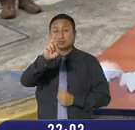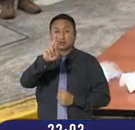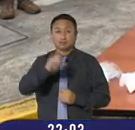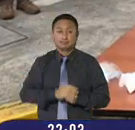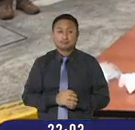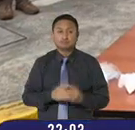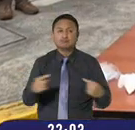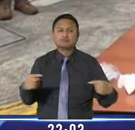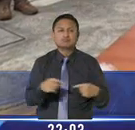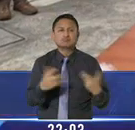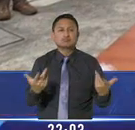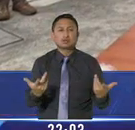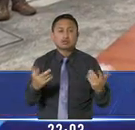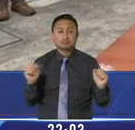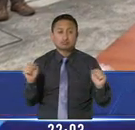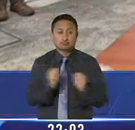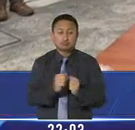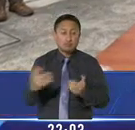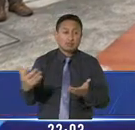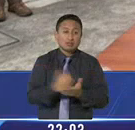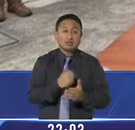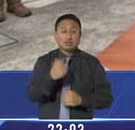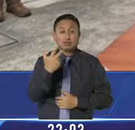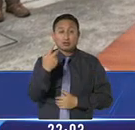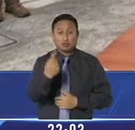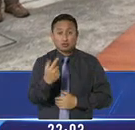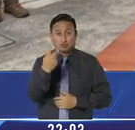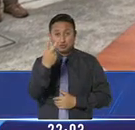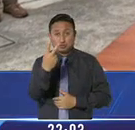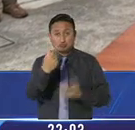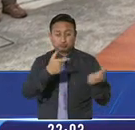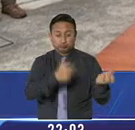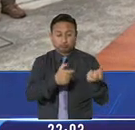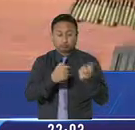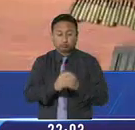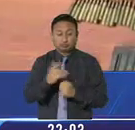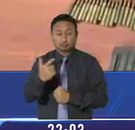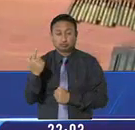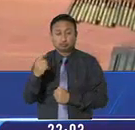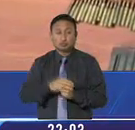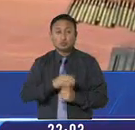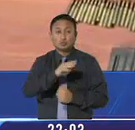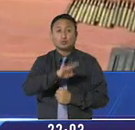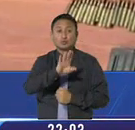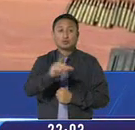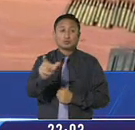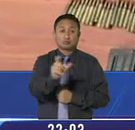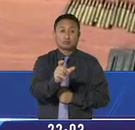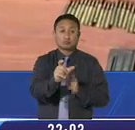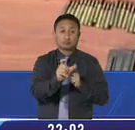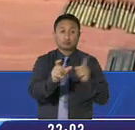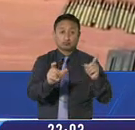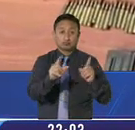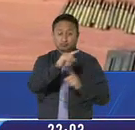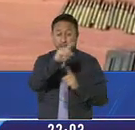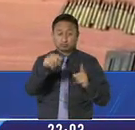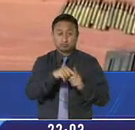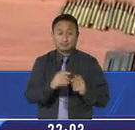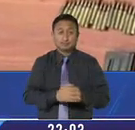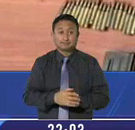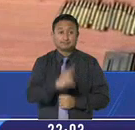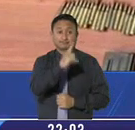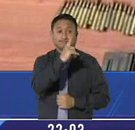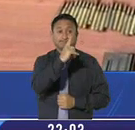El operativo combinado permitió decomisar dos subametralladoras, una pistola, 45 municiones 9 milímetros y más de